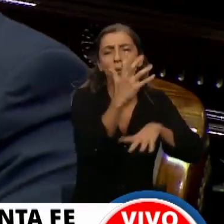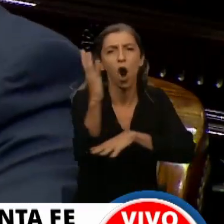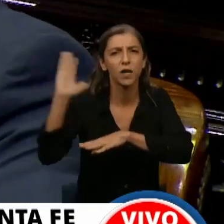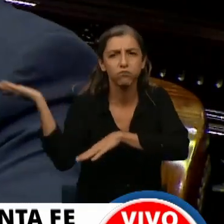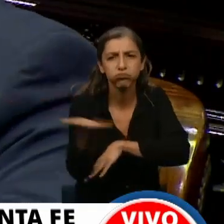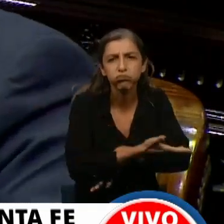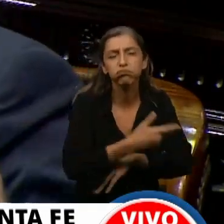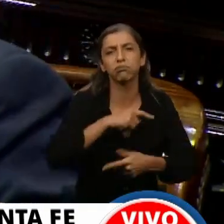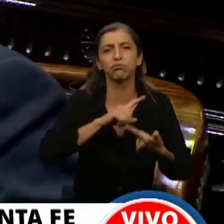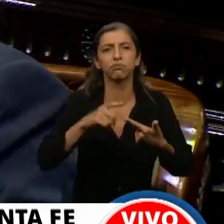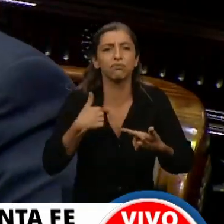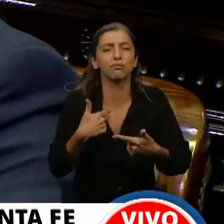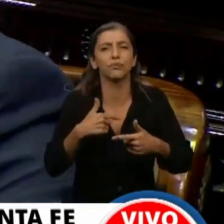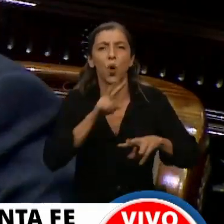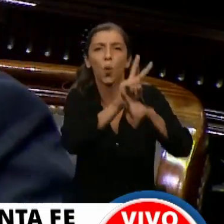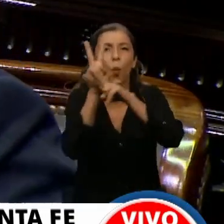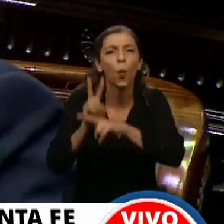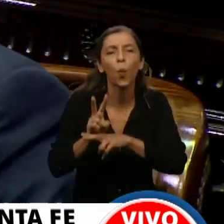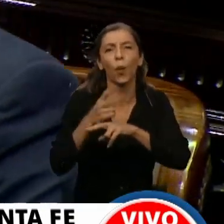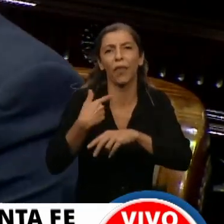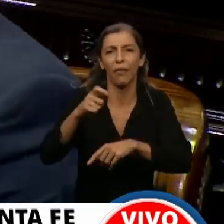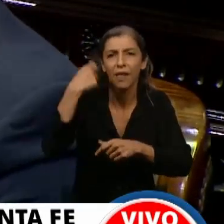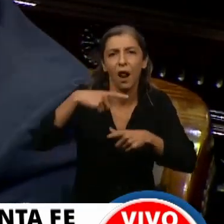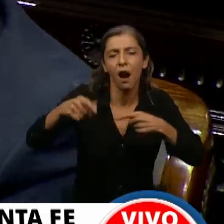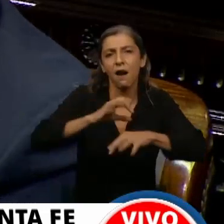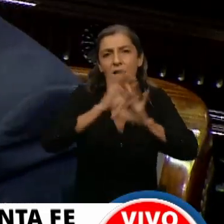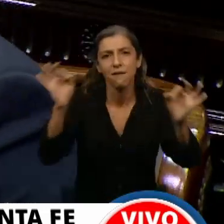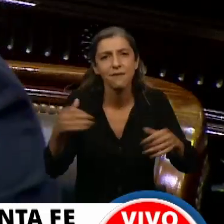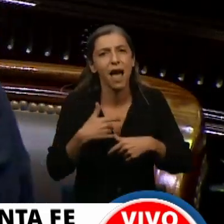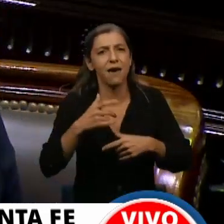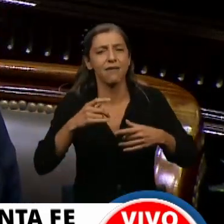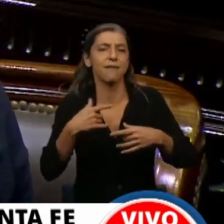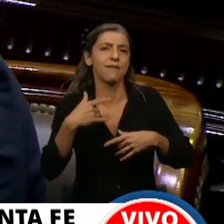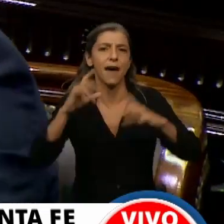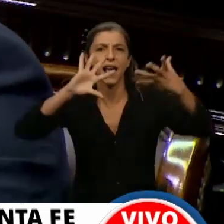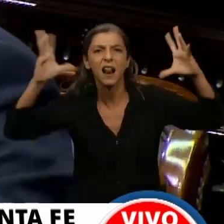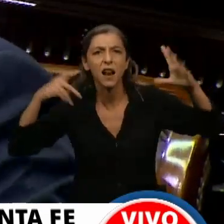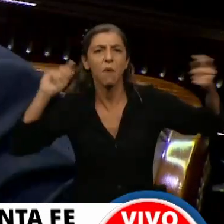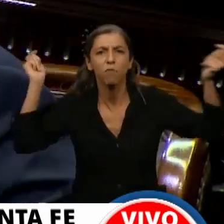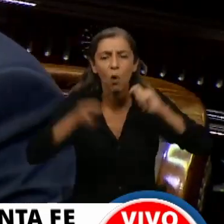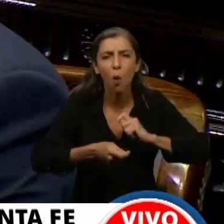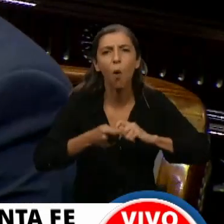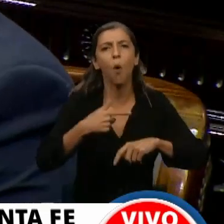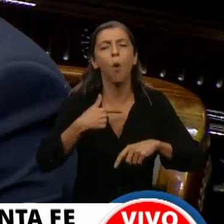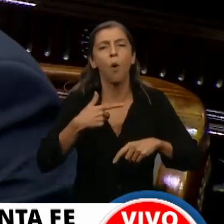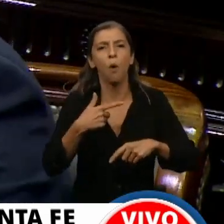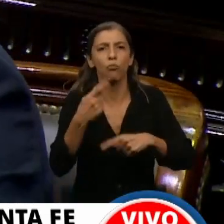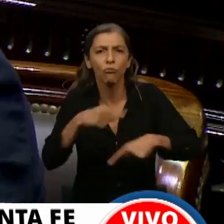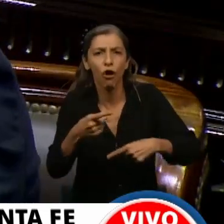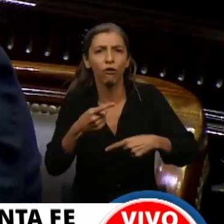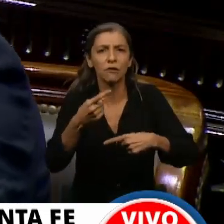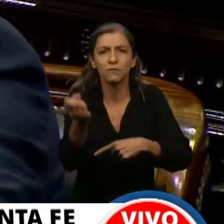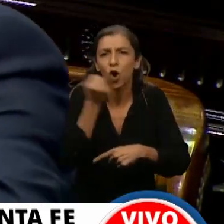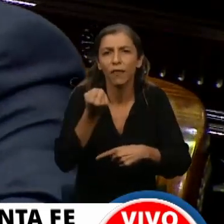de biodiversidad, la crisis de cambio climático, la crisis de lo que es la pérdida de nutrientes,